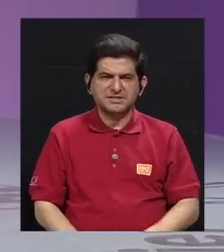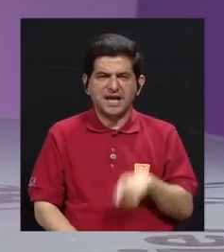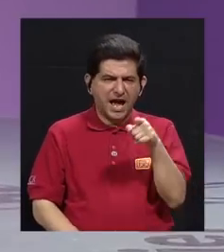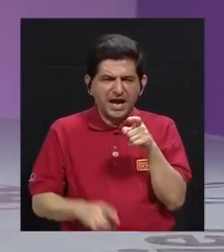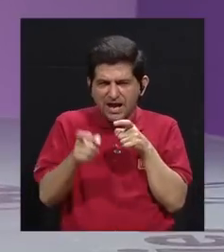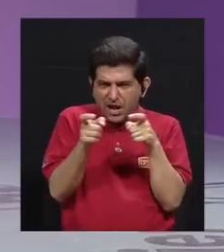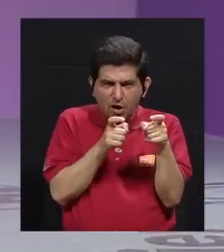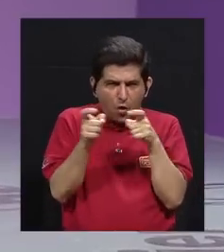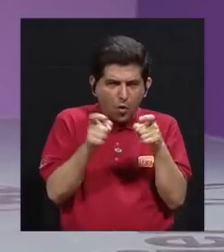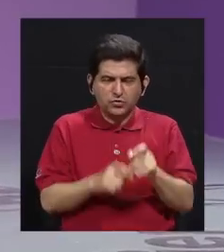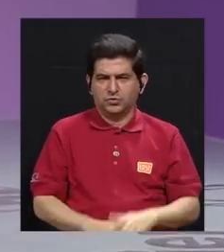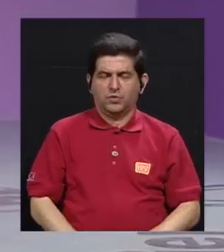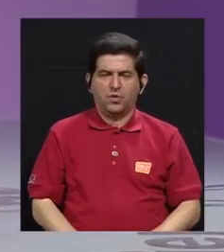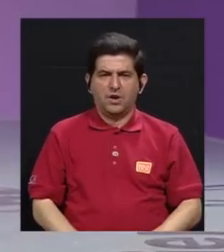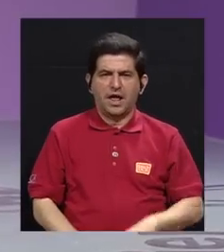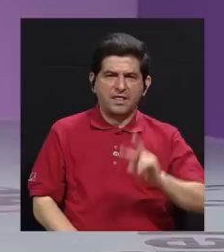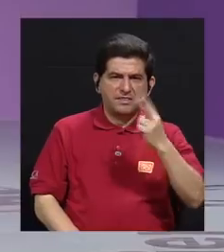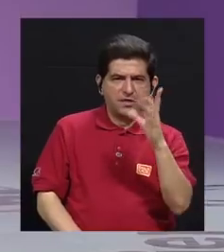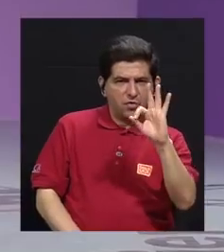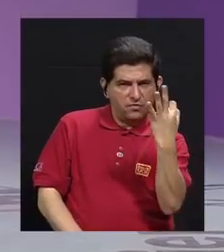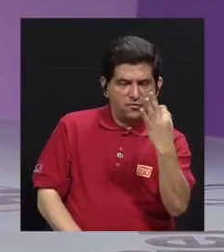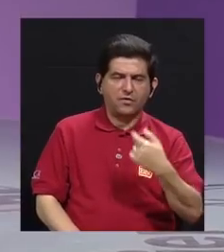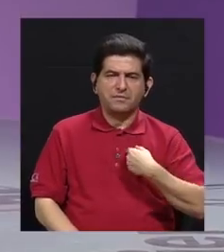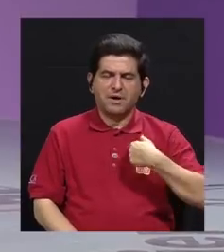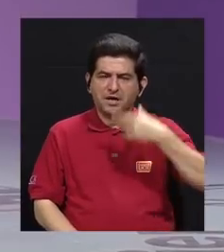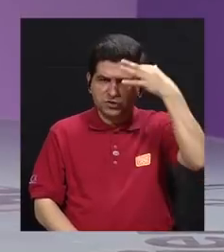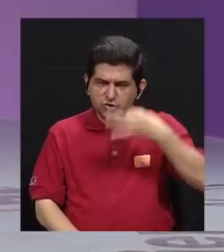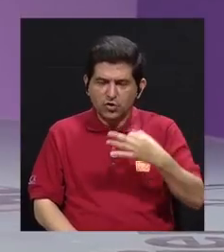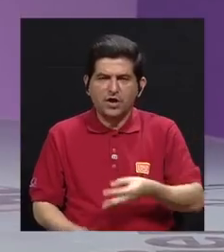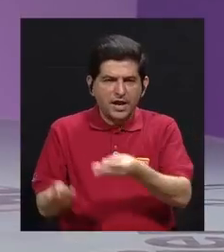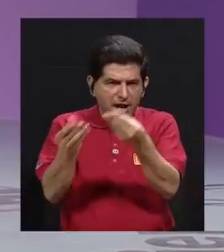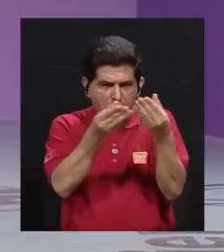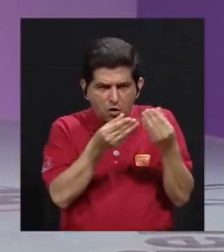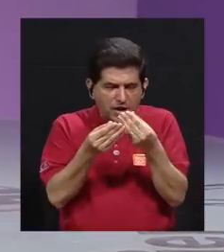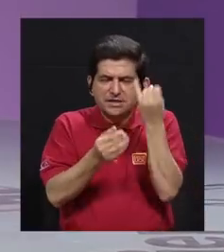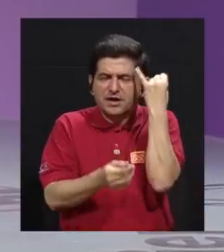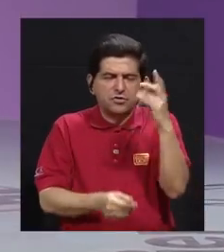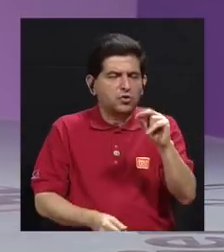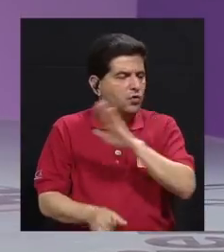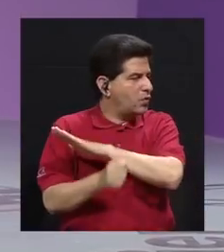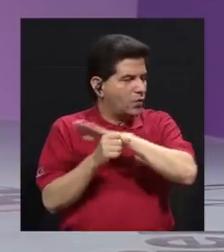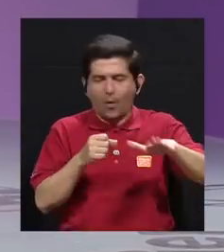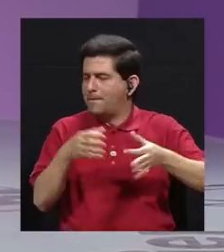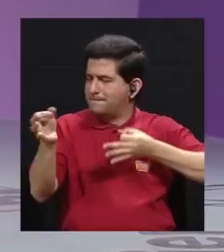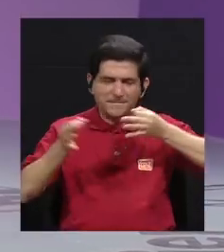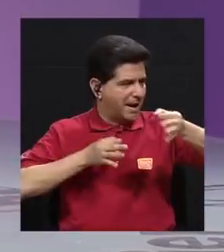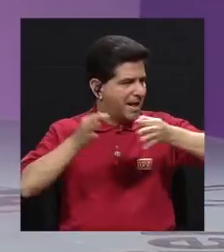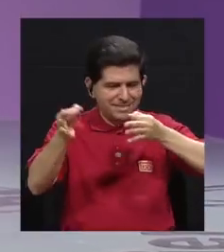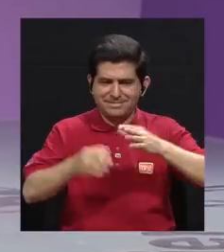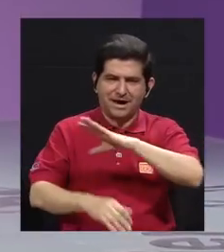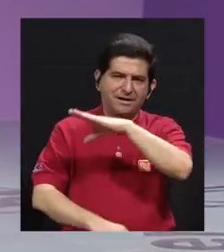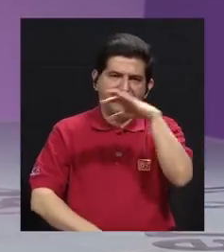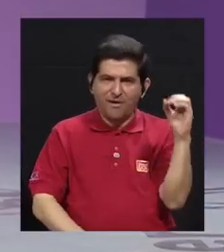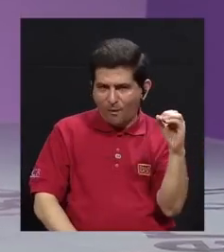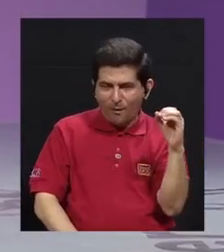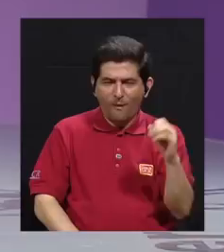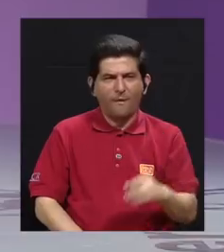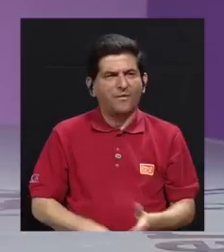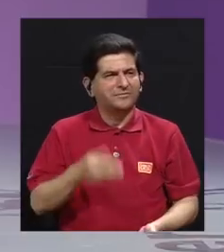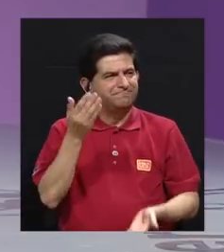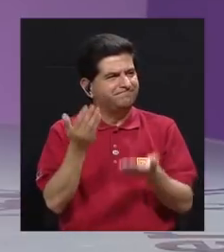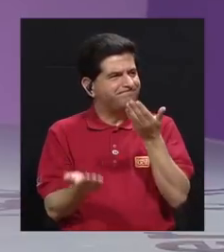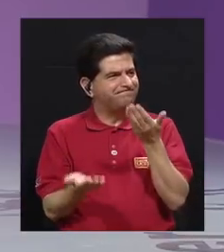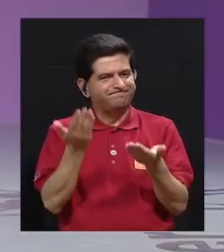visión maniquea y dualista, ¿no? Entonces, yo he propuesto que la noción de territorio no es suficiente para explicar ni